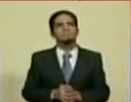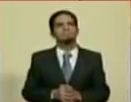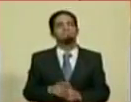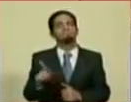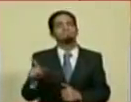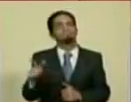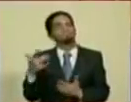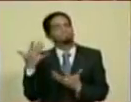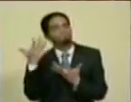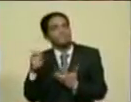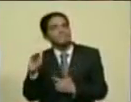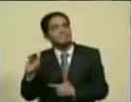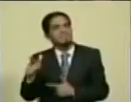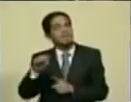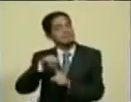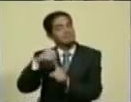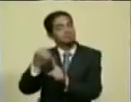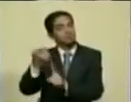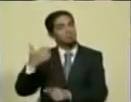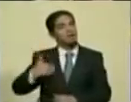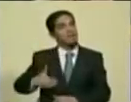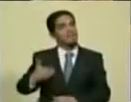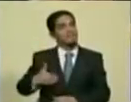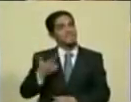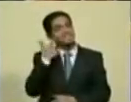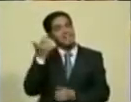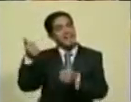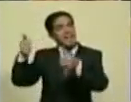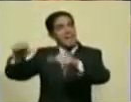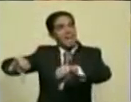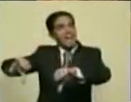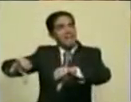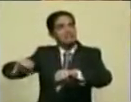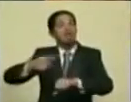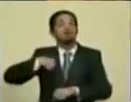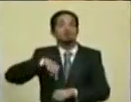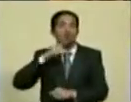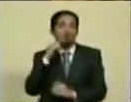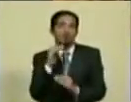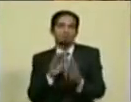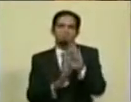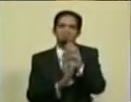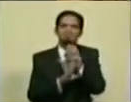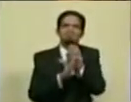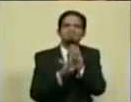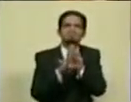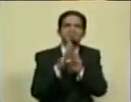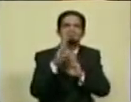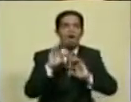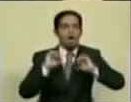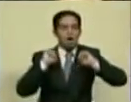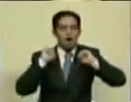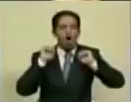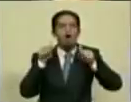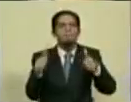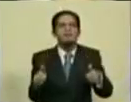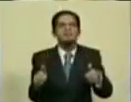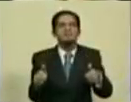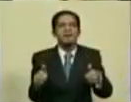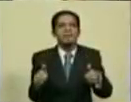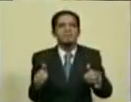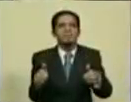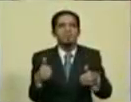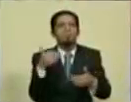Lamentable en el caso del pueblo argentino. Nosotros estamos ya comenzando a